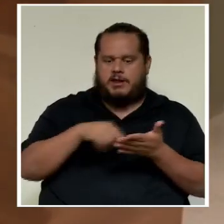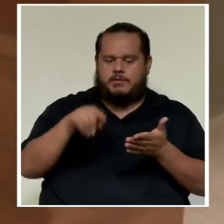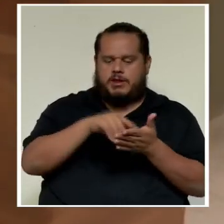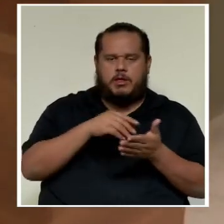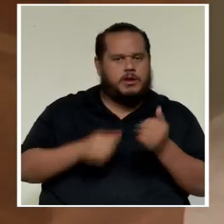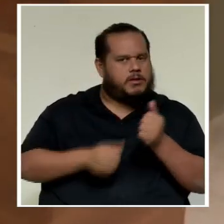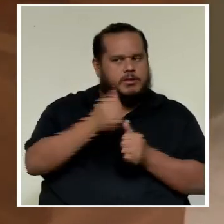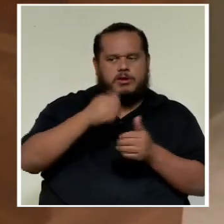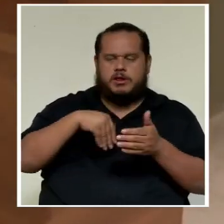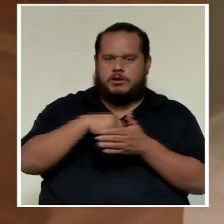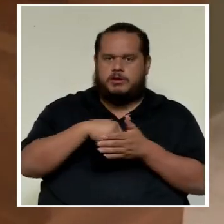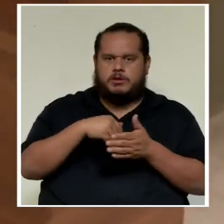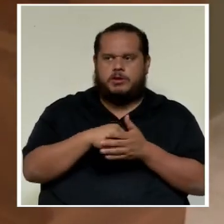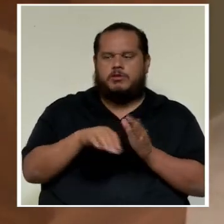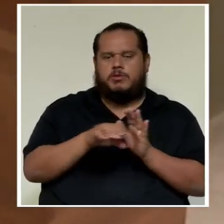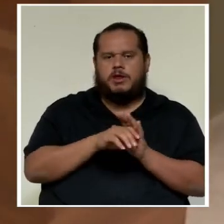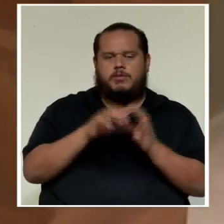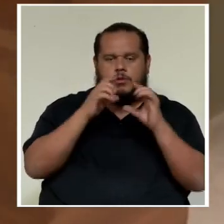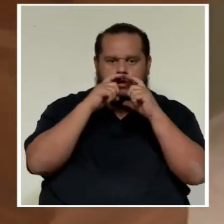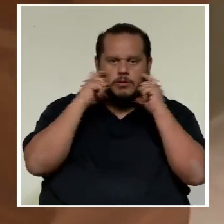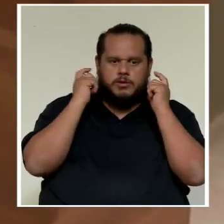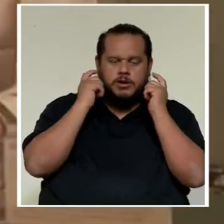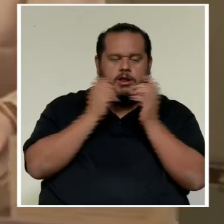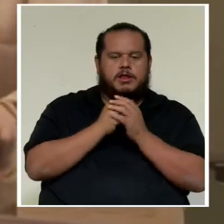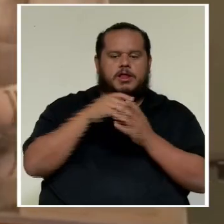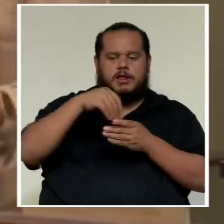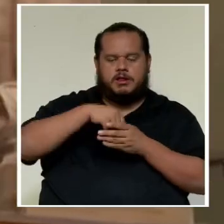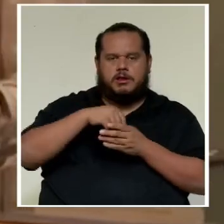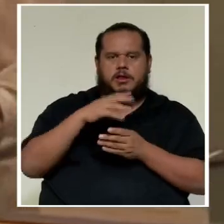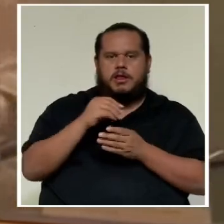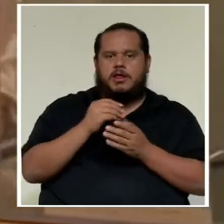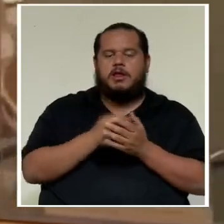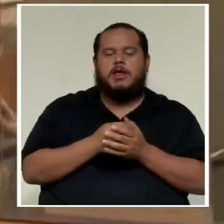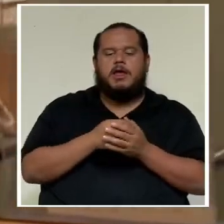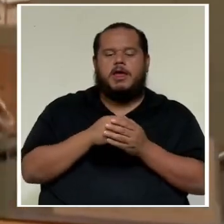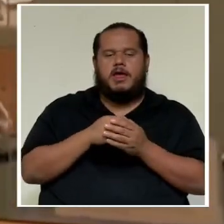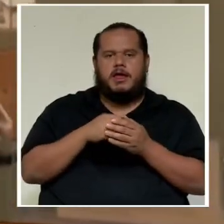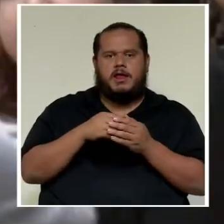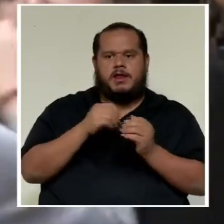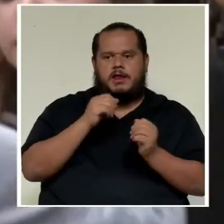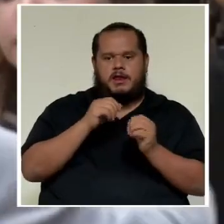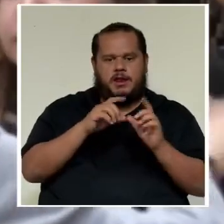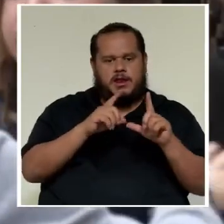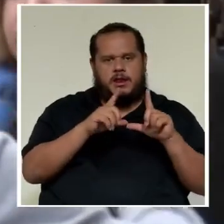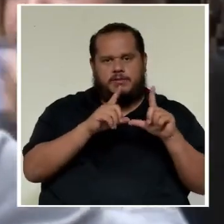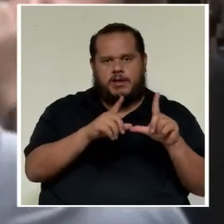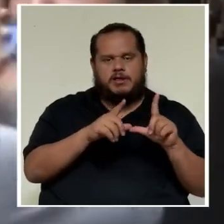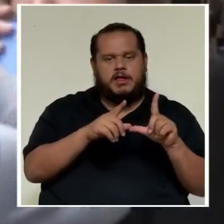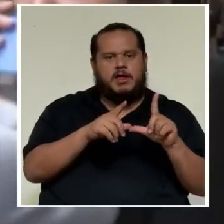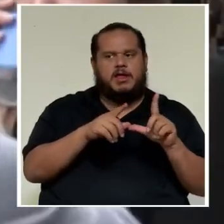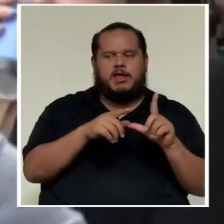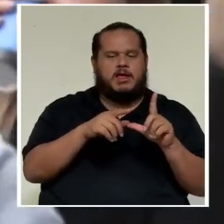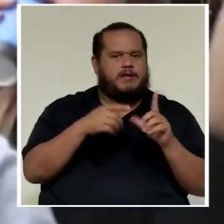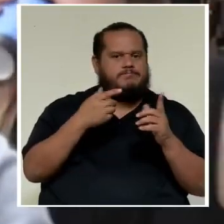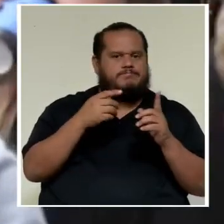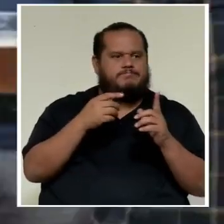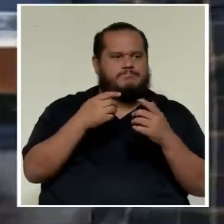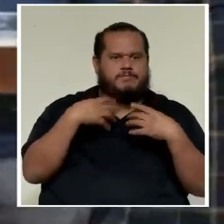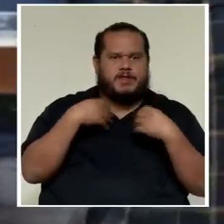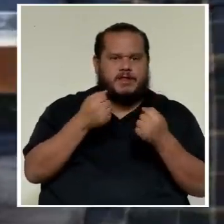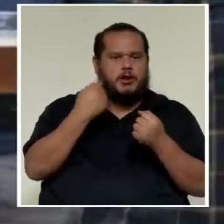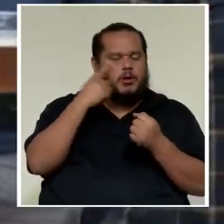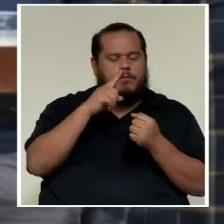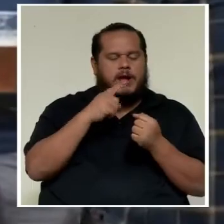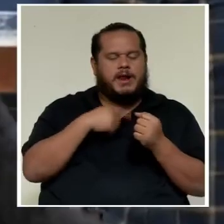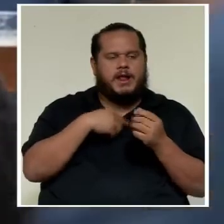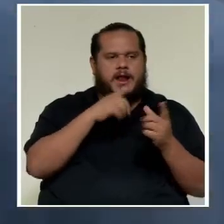restricciones vigentes, como la mascarilla en interiores y el pase sanitario para las discotecas o eventos masivos.